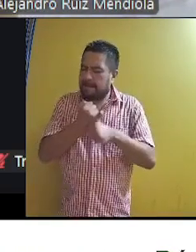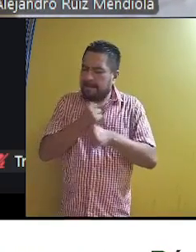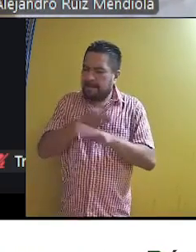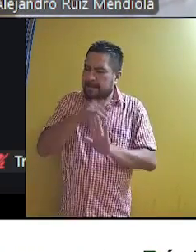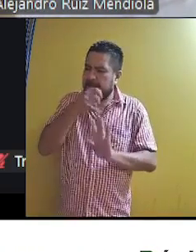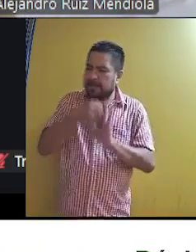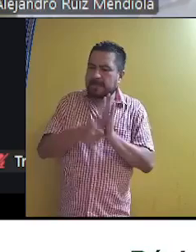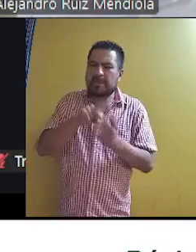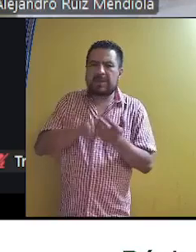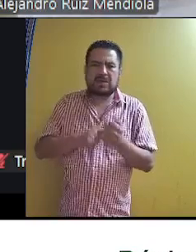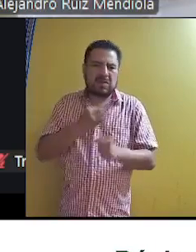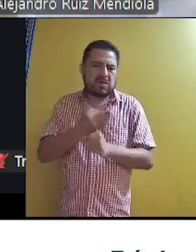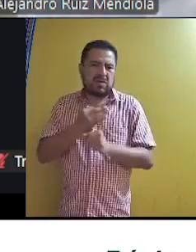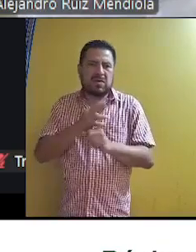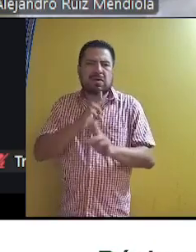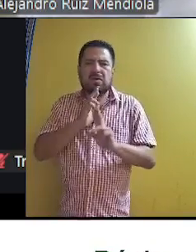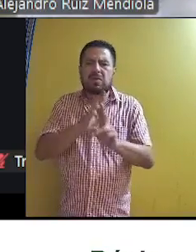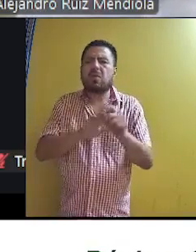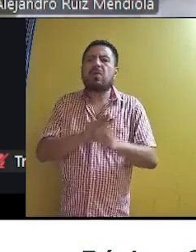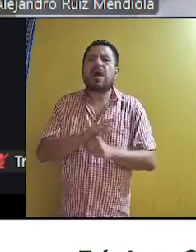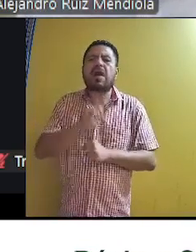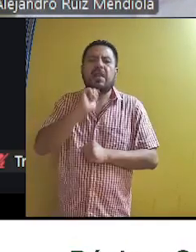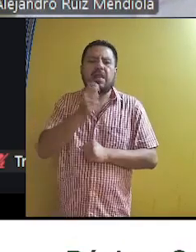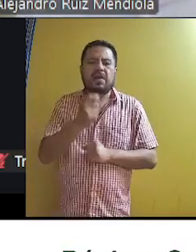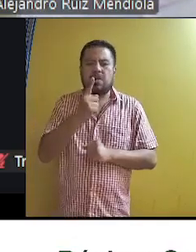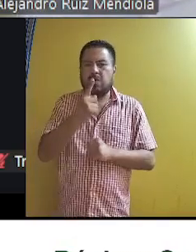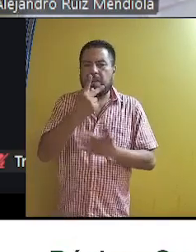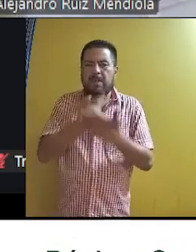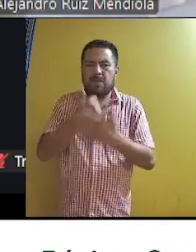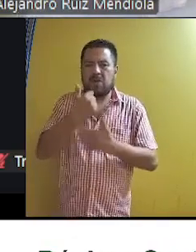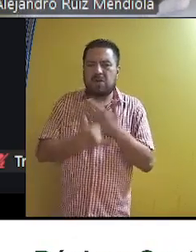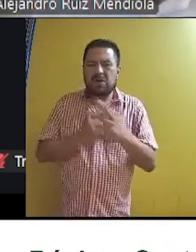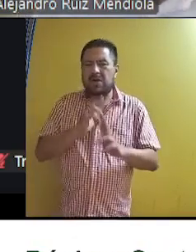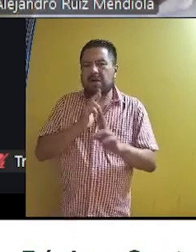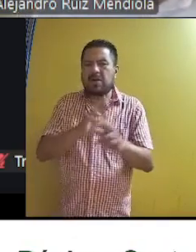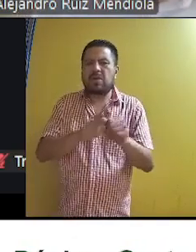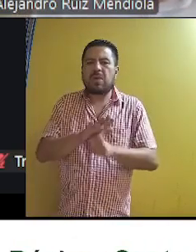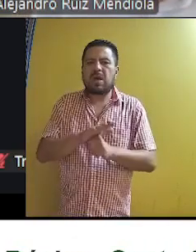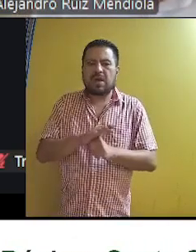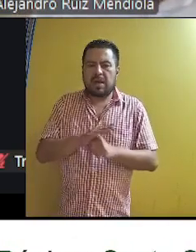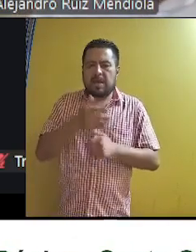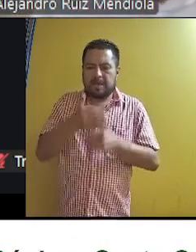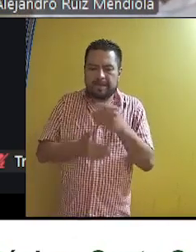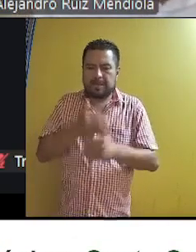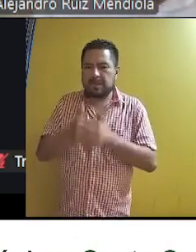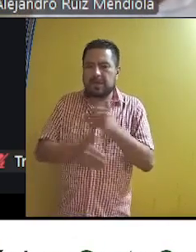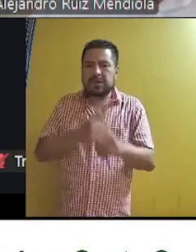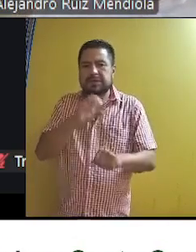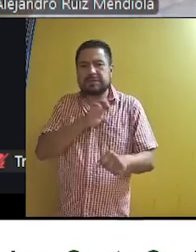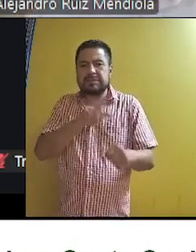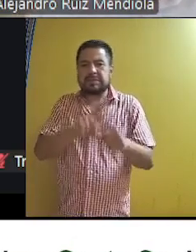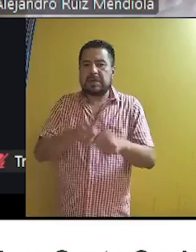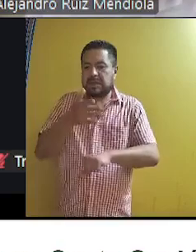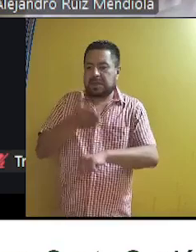y resolver en la presente sesión se trata de un proyecto de resolución relativo al procedimiento especial sancionador